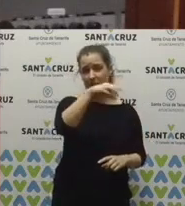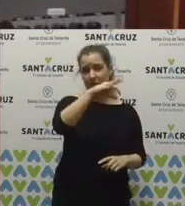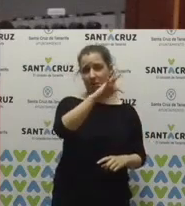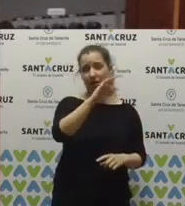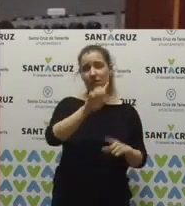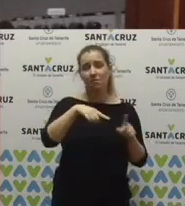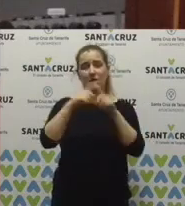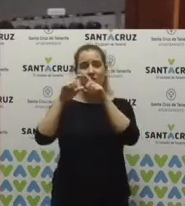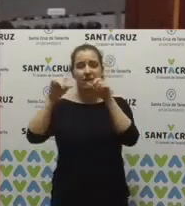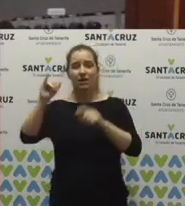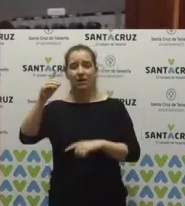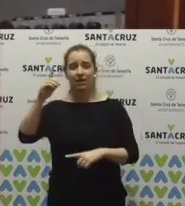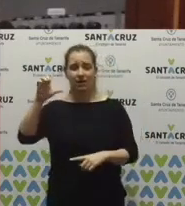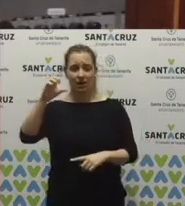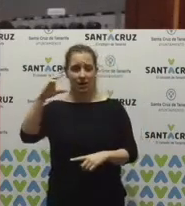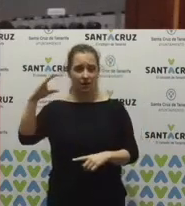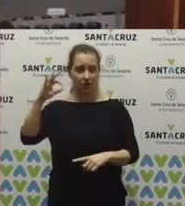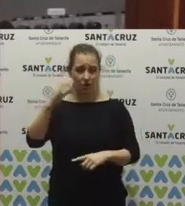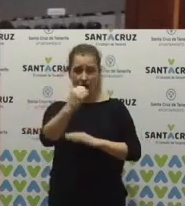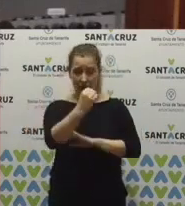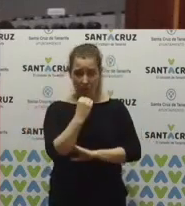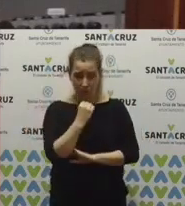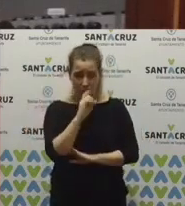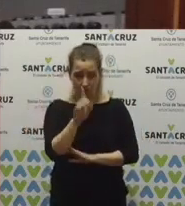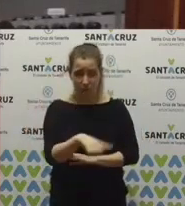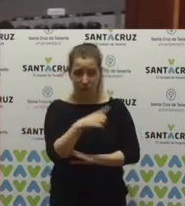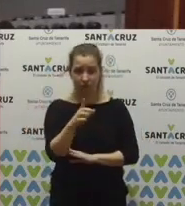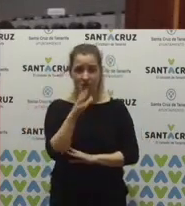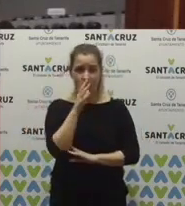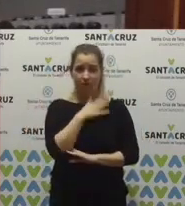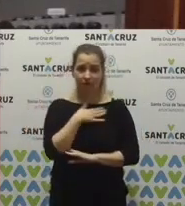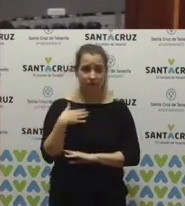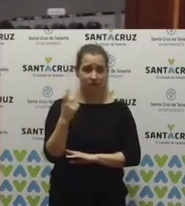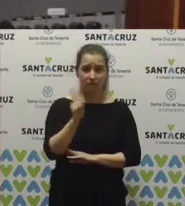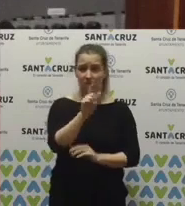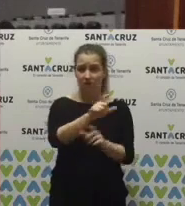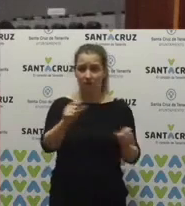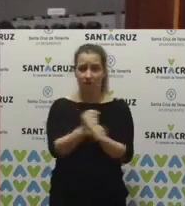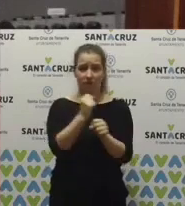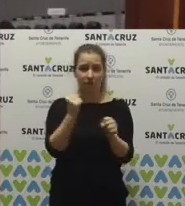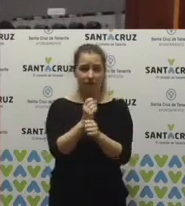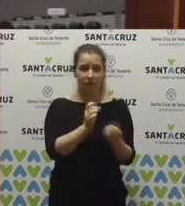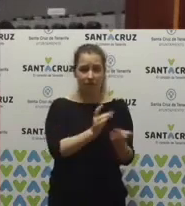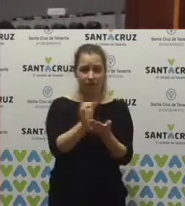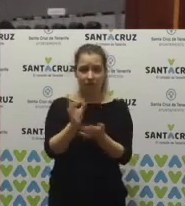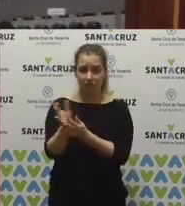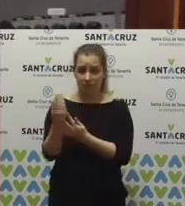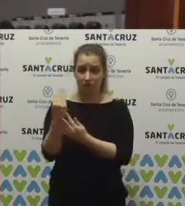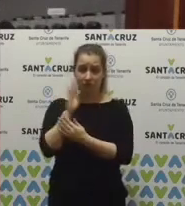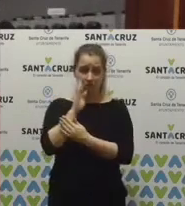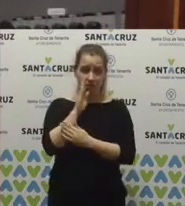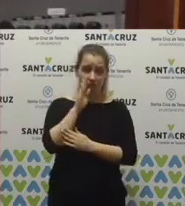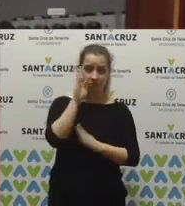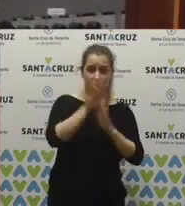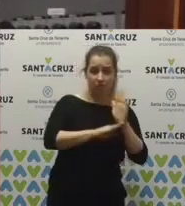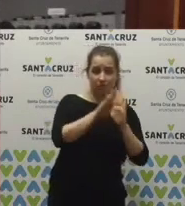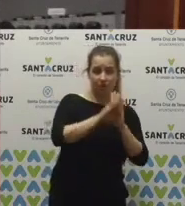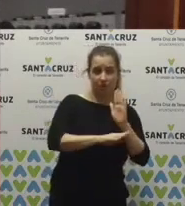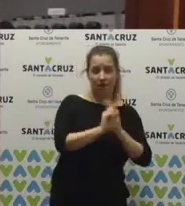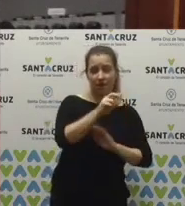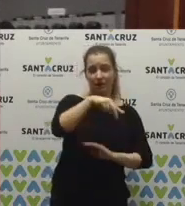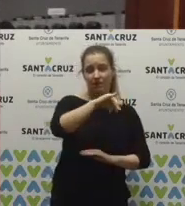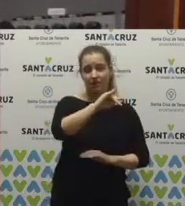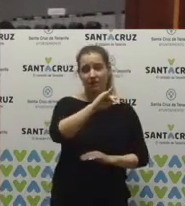a la hora de que no se despida ninguno de los trabajadores adscritos a estos servicios al programa encina y así demás muchas gracias